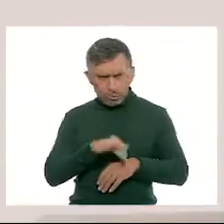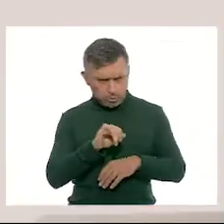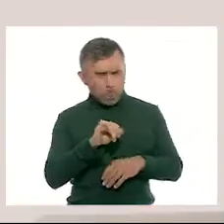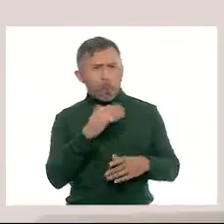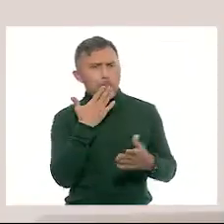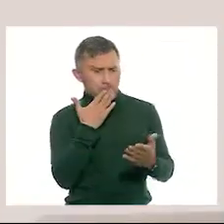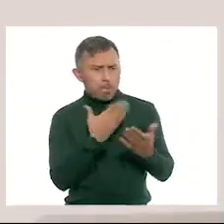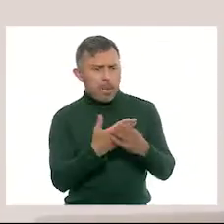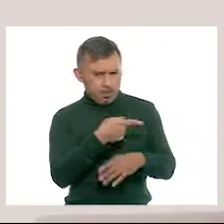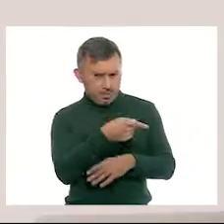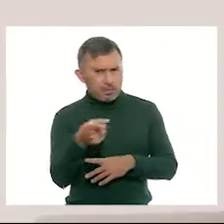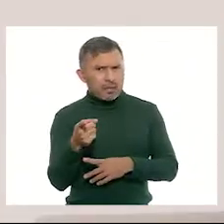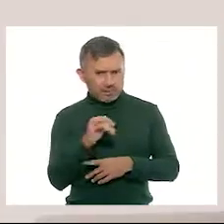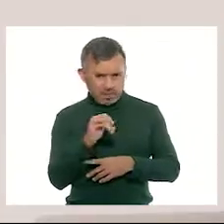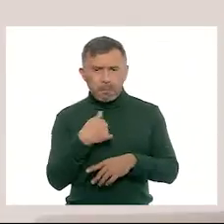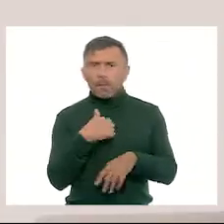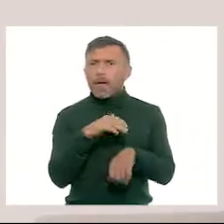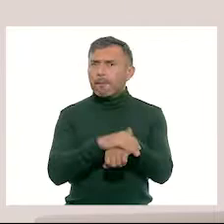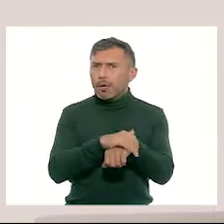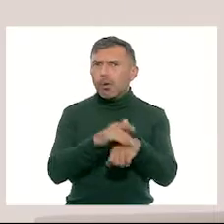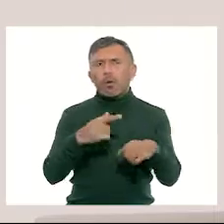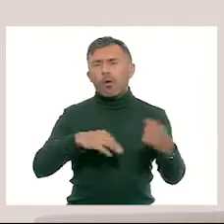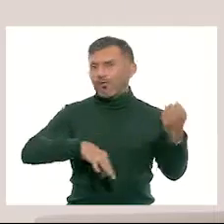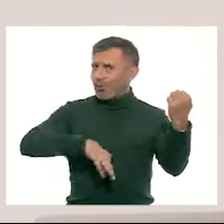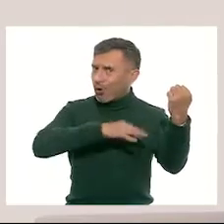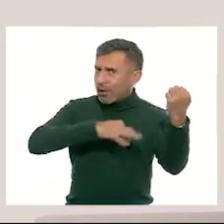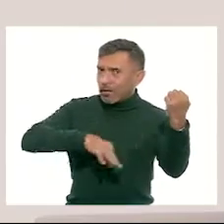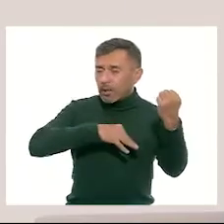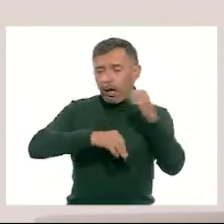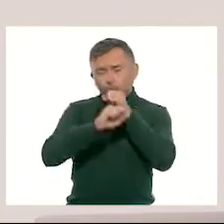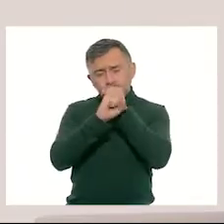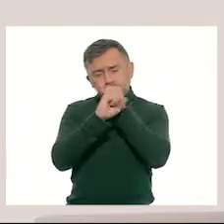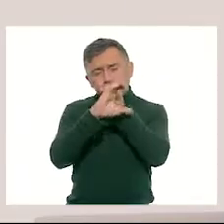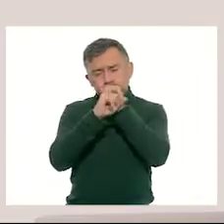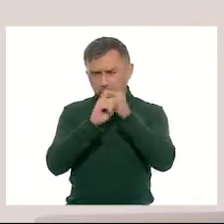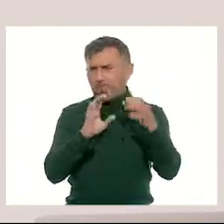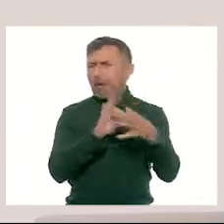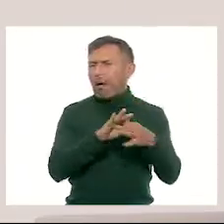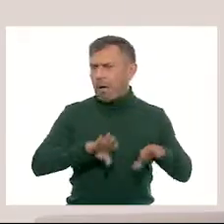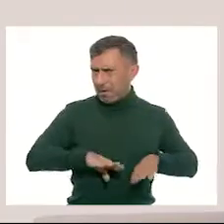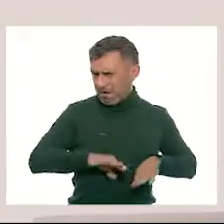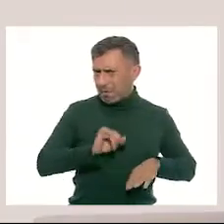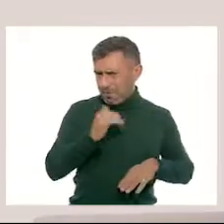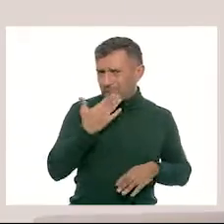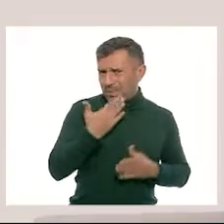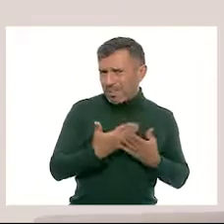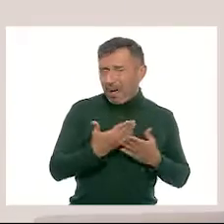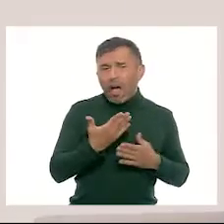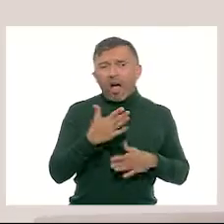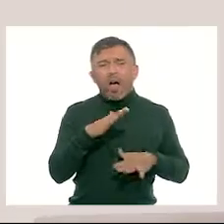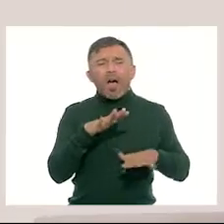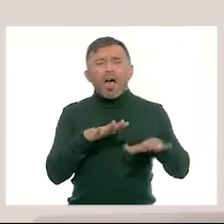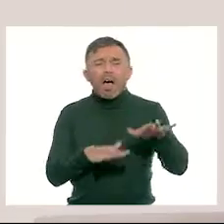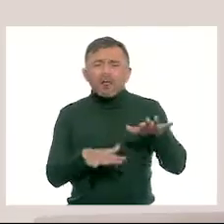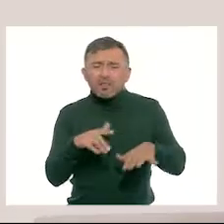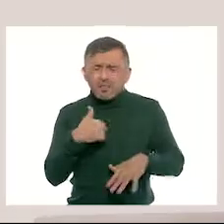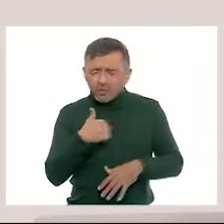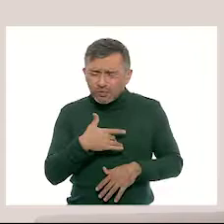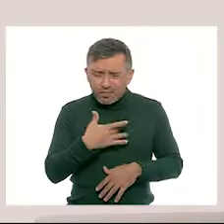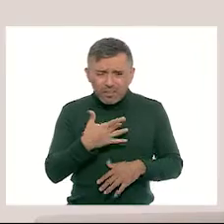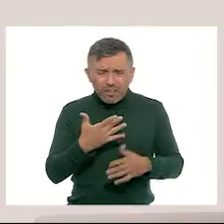y vivo en armonía con mis amigos, el violín y la trompeta. Pero a veces siento que no sé a dónde